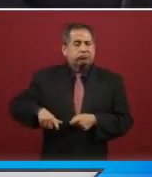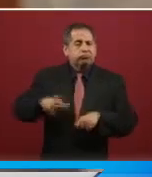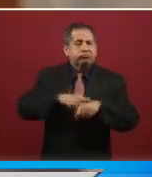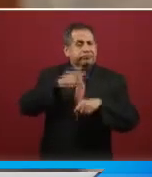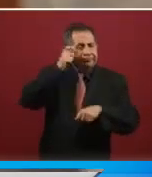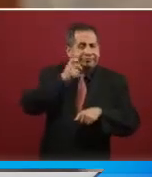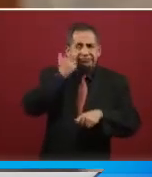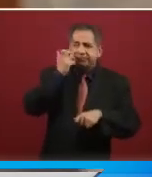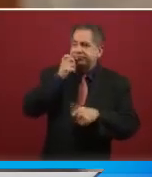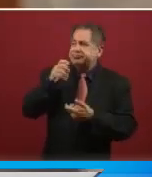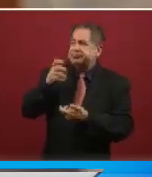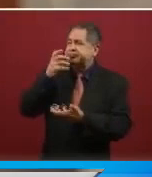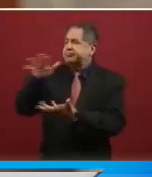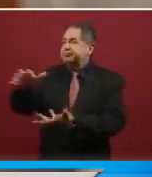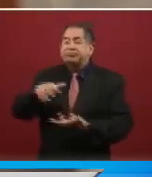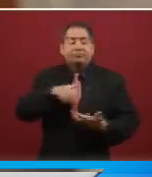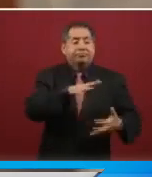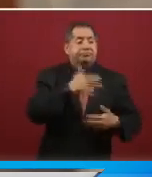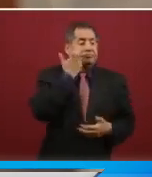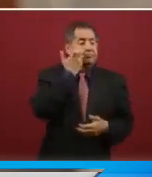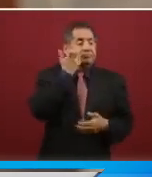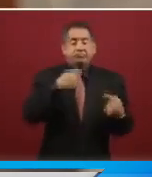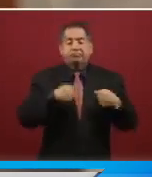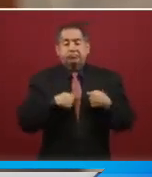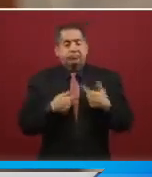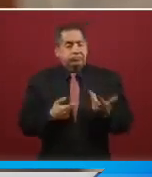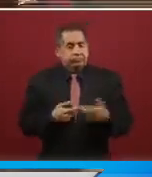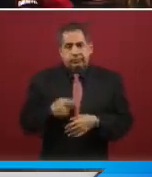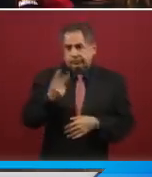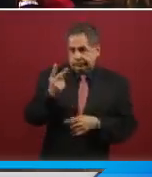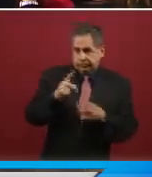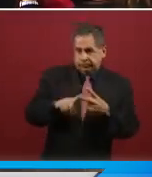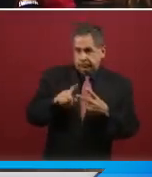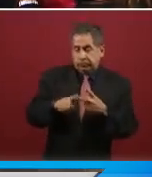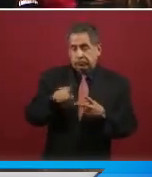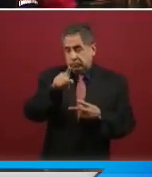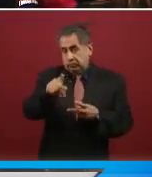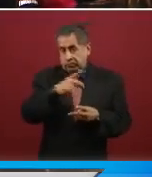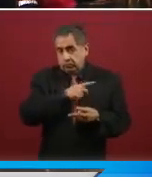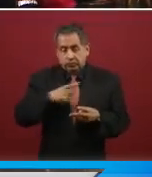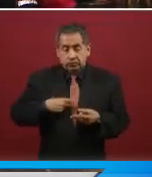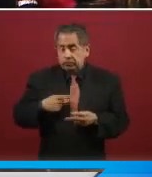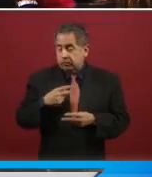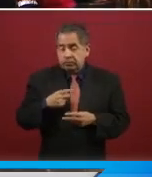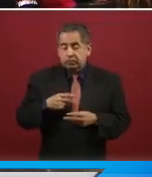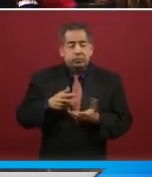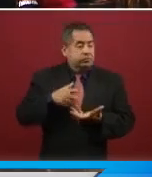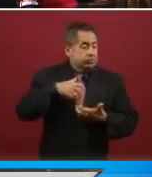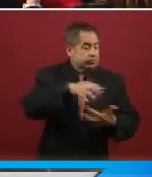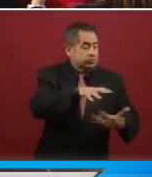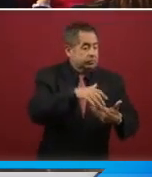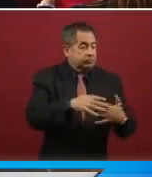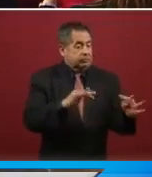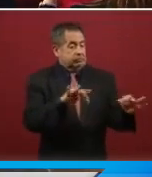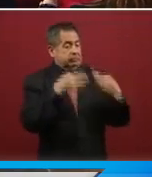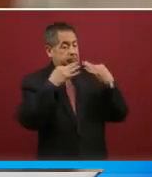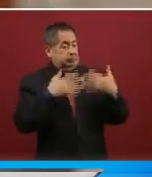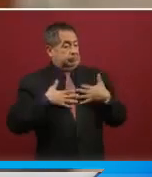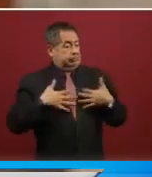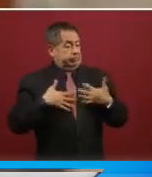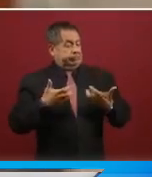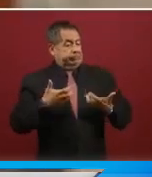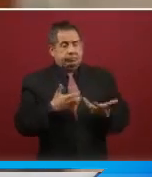las cifras reales del fenómeno migratorio y se le da un seguimiento puntual. Este fenómeno tiene que ver con la falta de oportunidades en